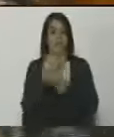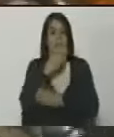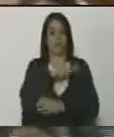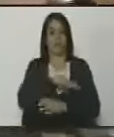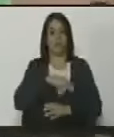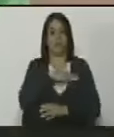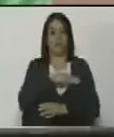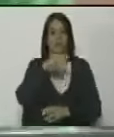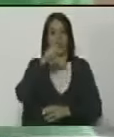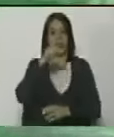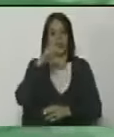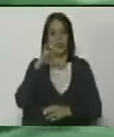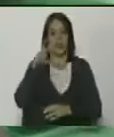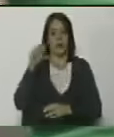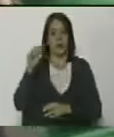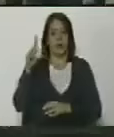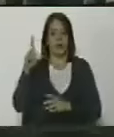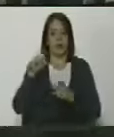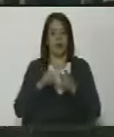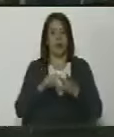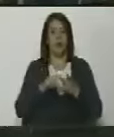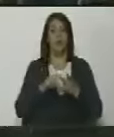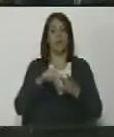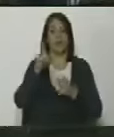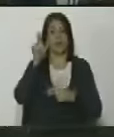Misión Nevado, Maigualida Vargas,